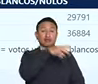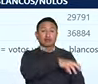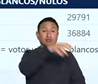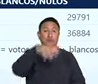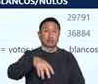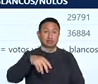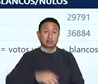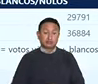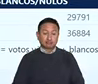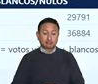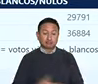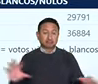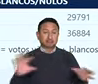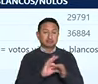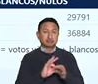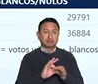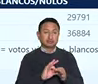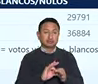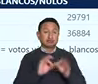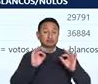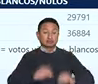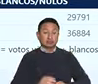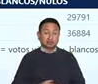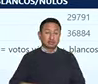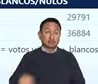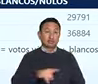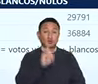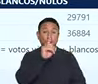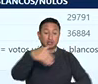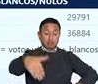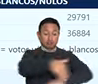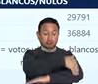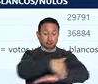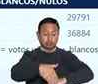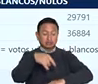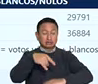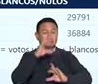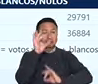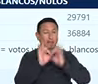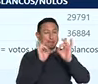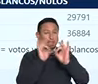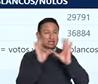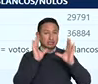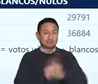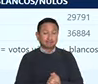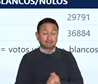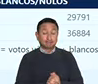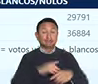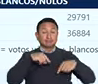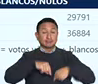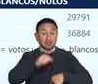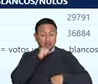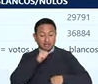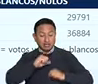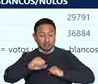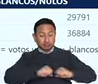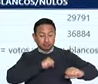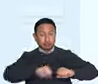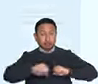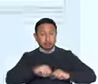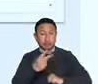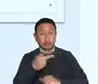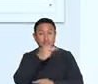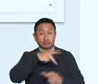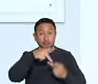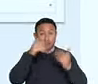son provincias hermanas. Exacto. Y tienen en común una vía que debería estar en perfectas condiciones. Hay mucho trabajo en común que deberán hacer las